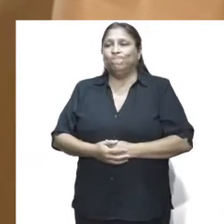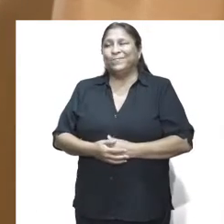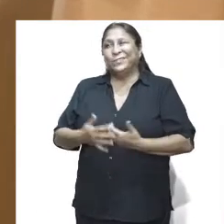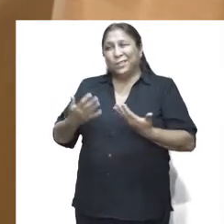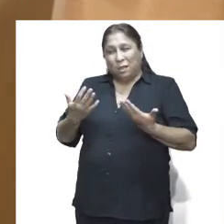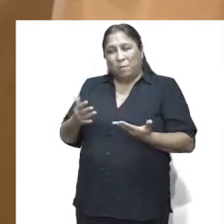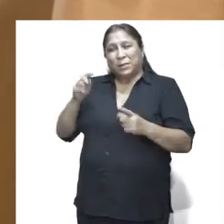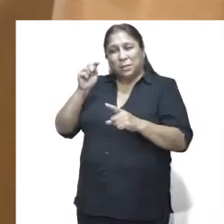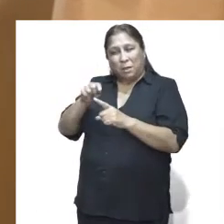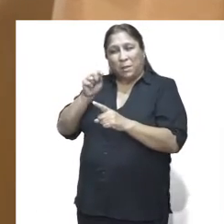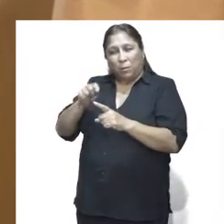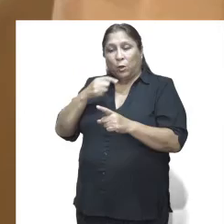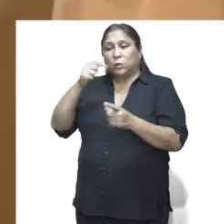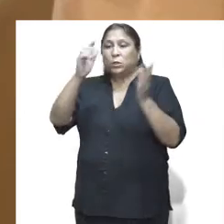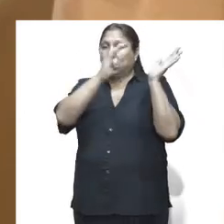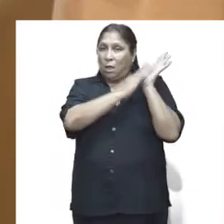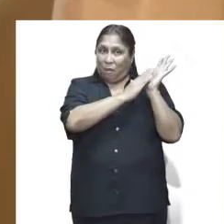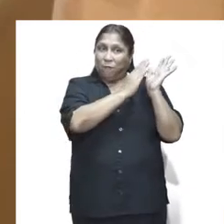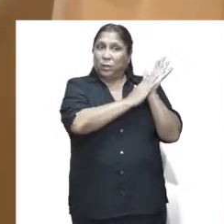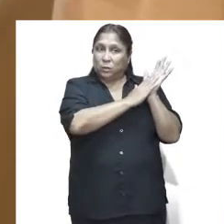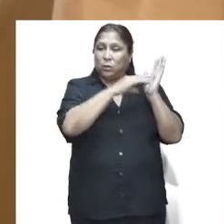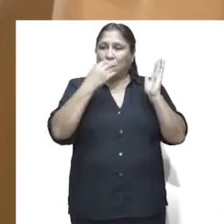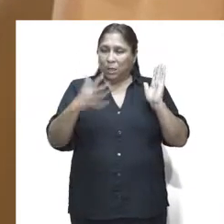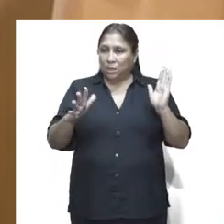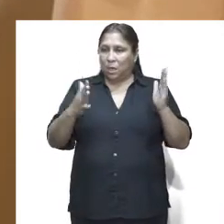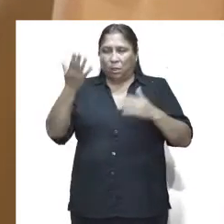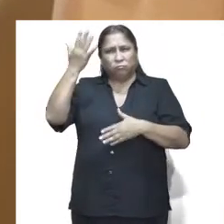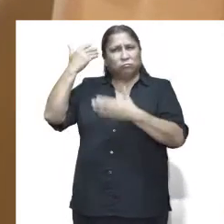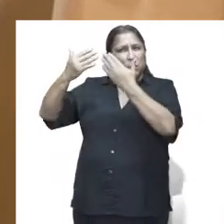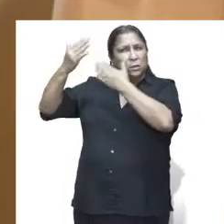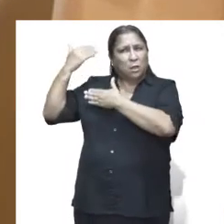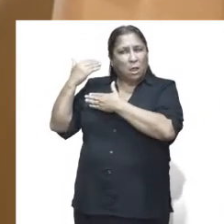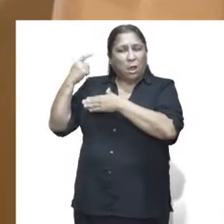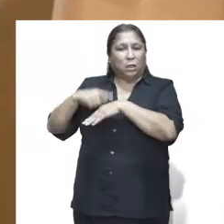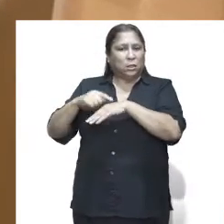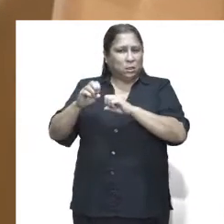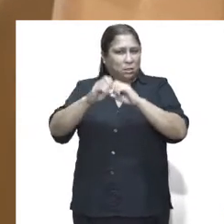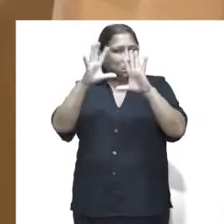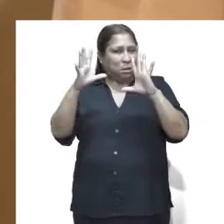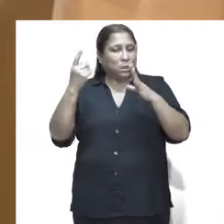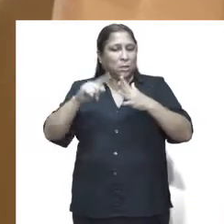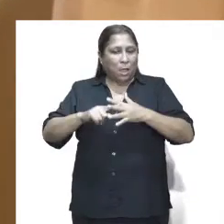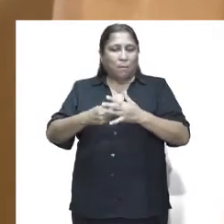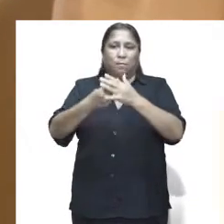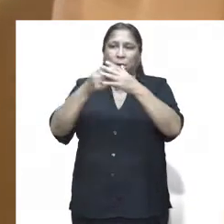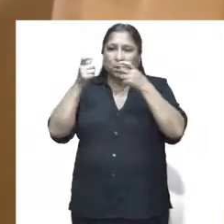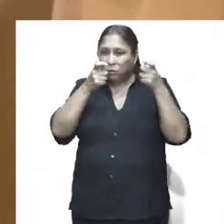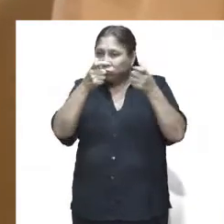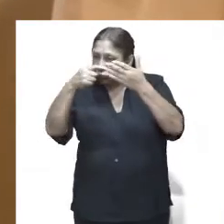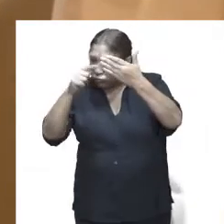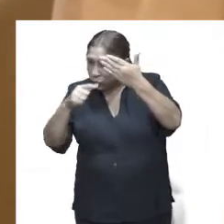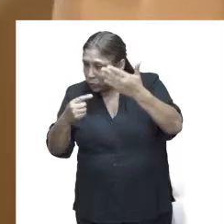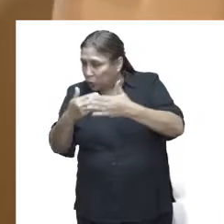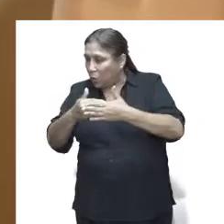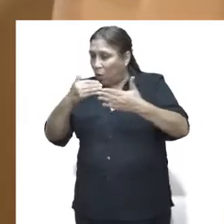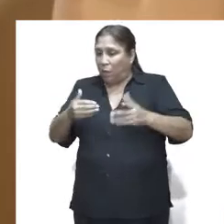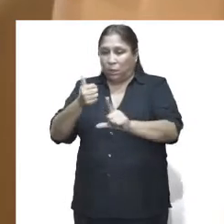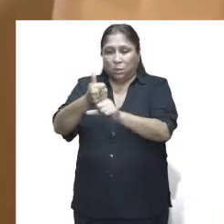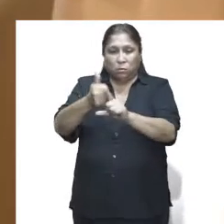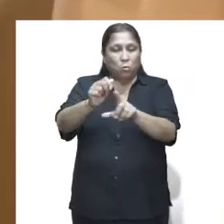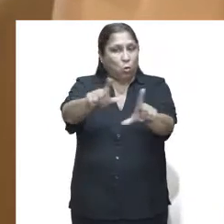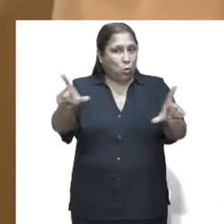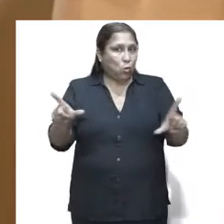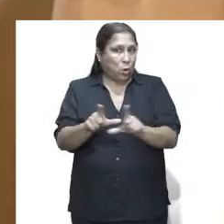Precisamente por eso es que la Defensoría del Pueblo ya desde hace algunos días ha iniciado una supervisión previa, ¿no?, a centros de votación